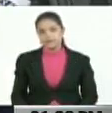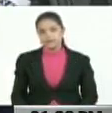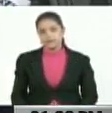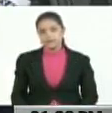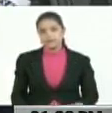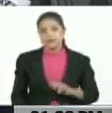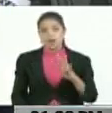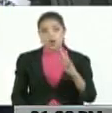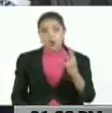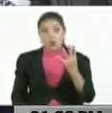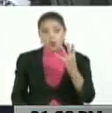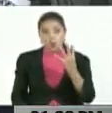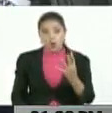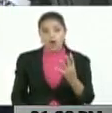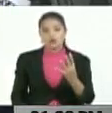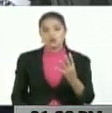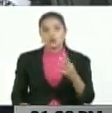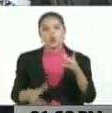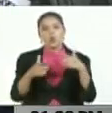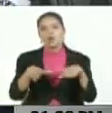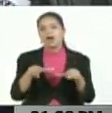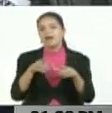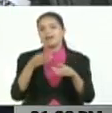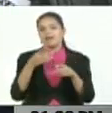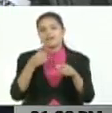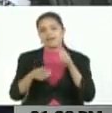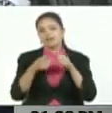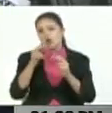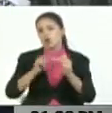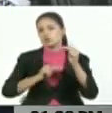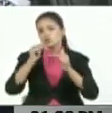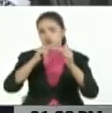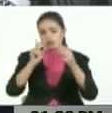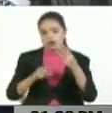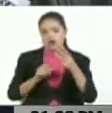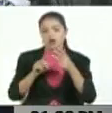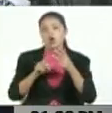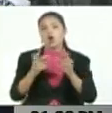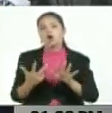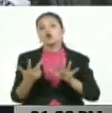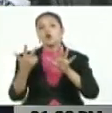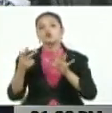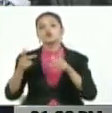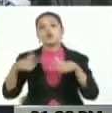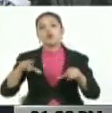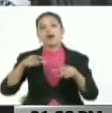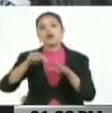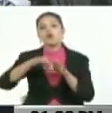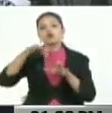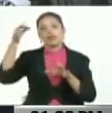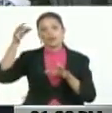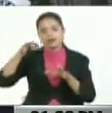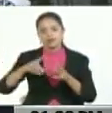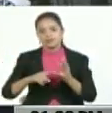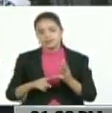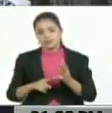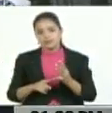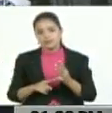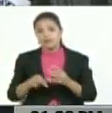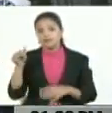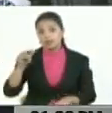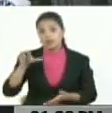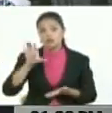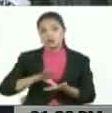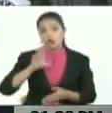en 4 ferreterías, en 8 agencias de lotería, de acá de